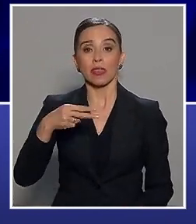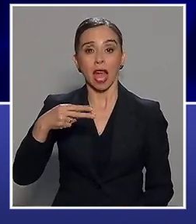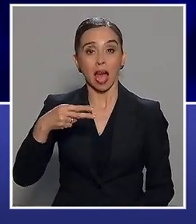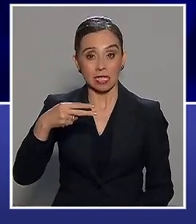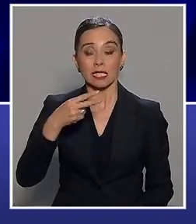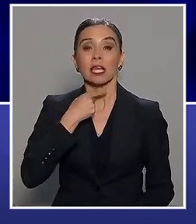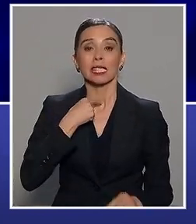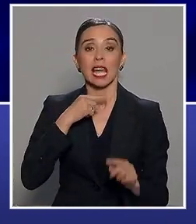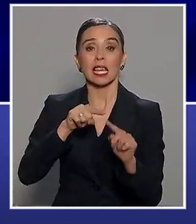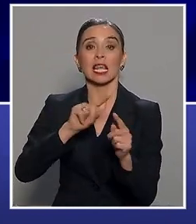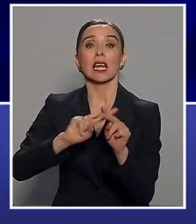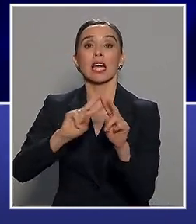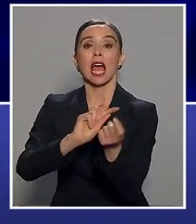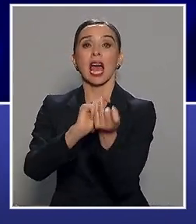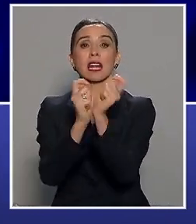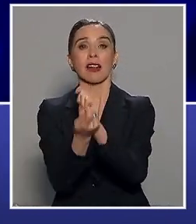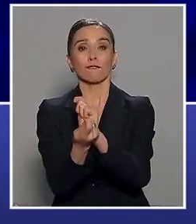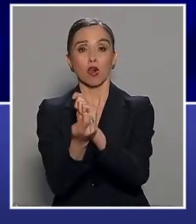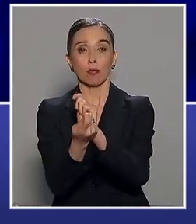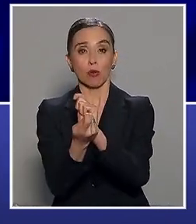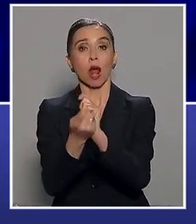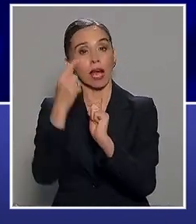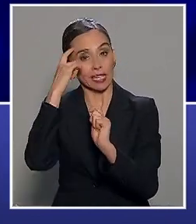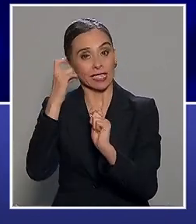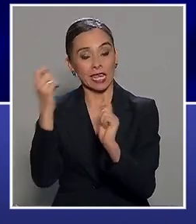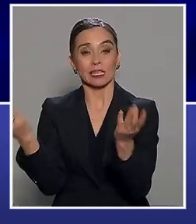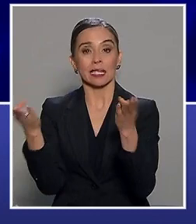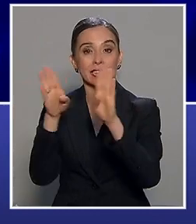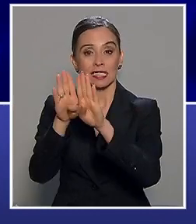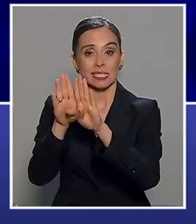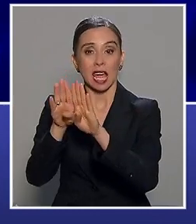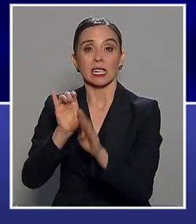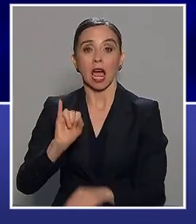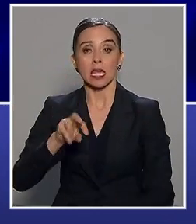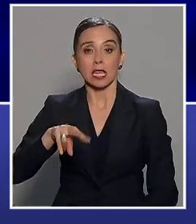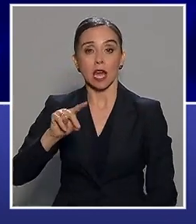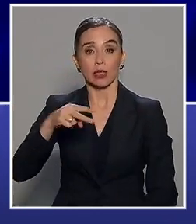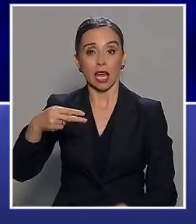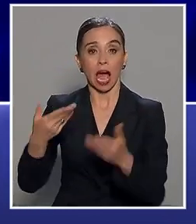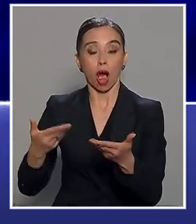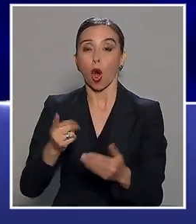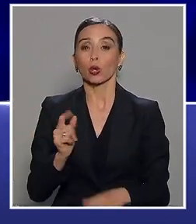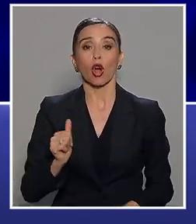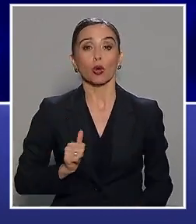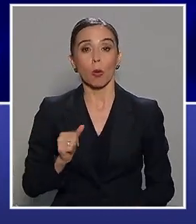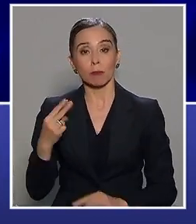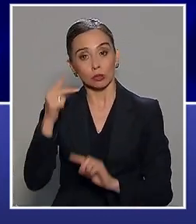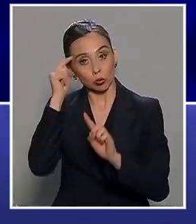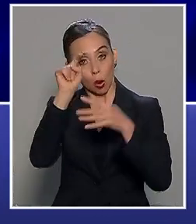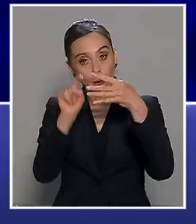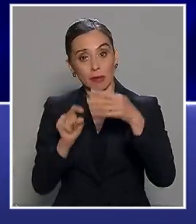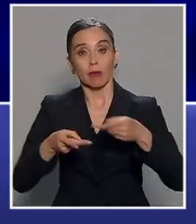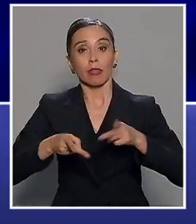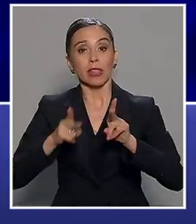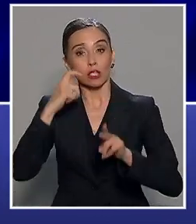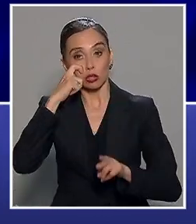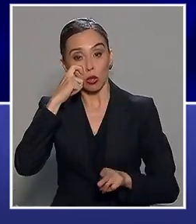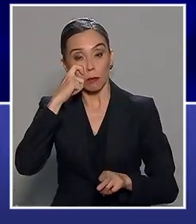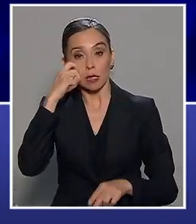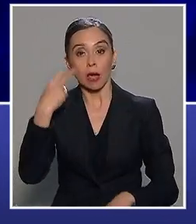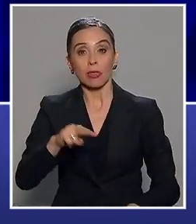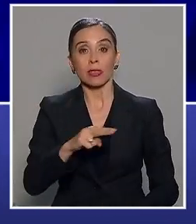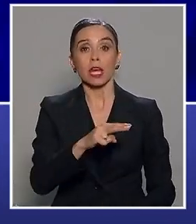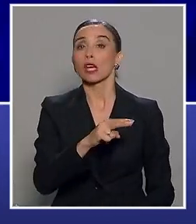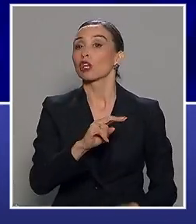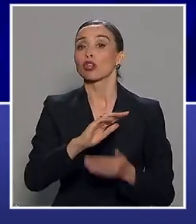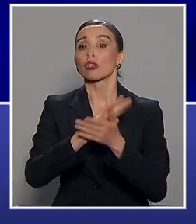haber una reformulación y para hacer una reformulación creemos que hay que cerrar el actual porque claramente no está cumpliendo con sus fines los derechos humanos son de todas